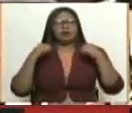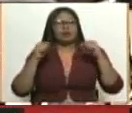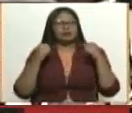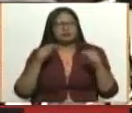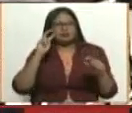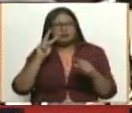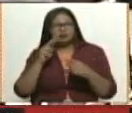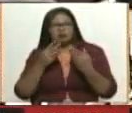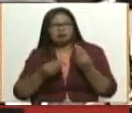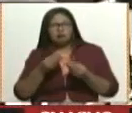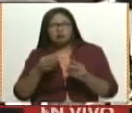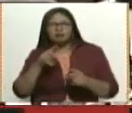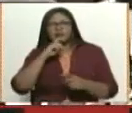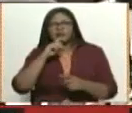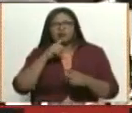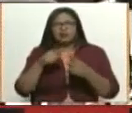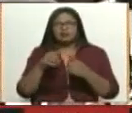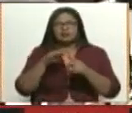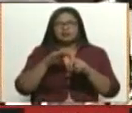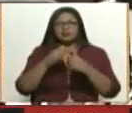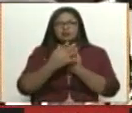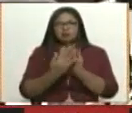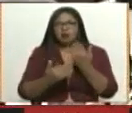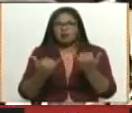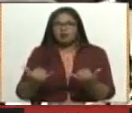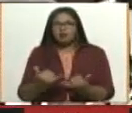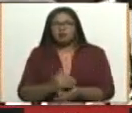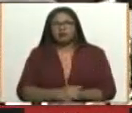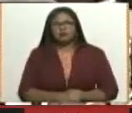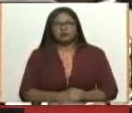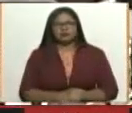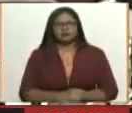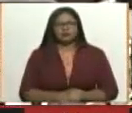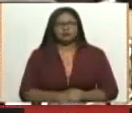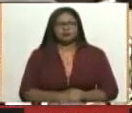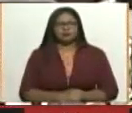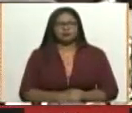visto dificultado por las medidas coercitivas unilaterales.